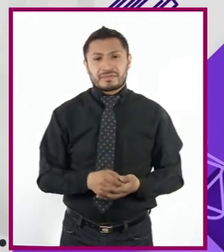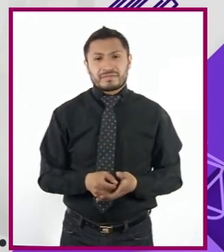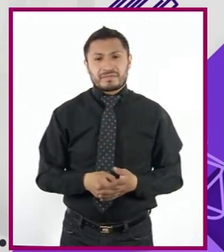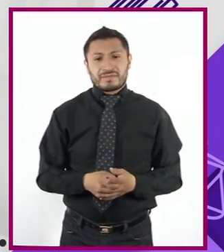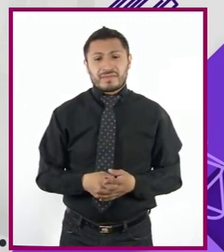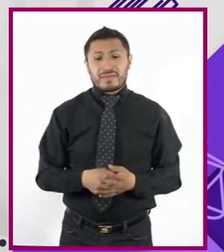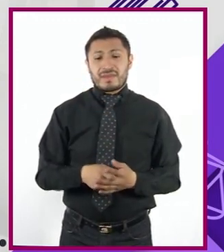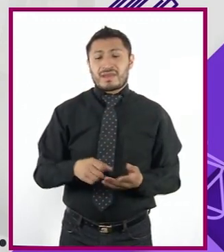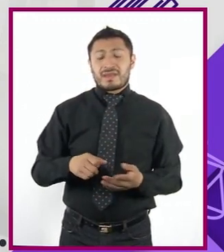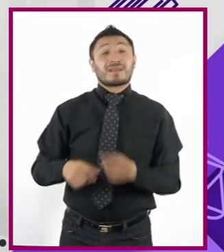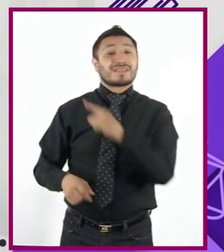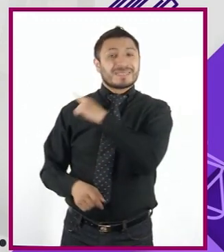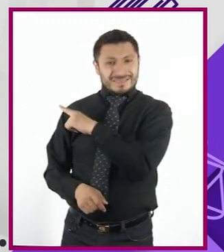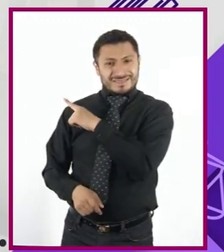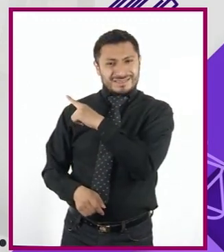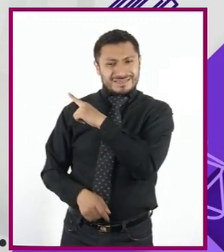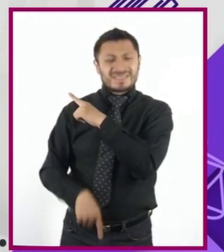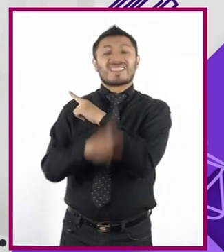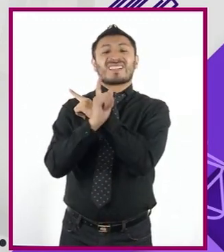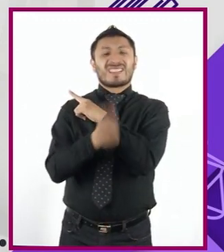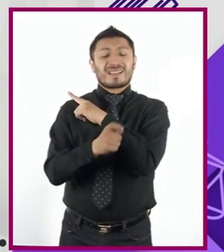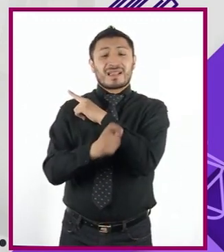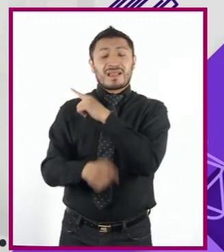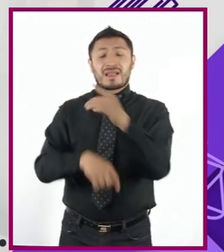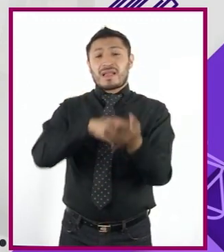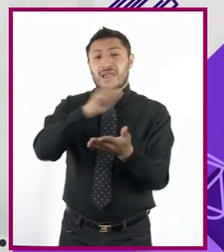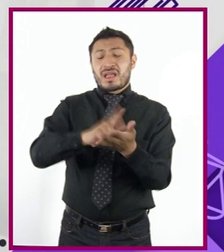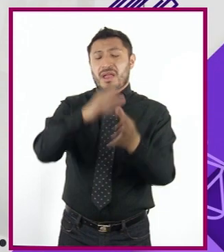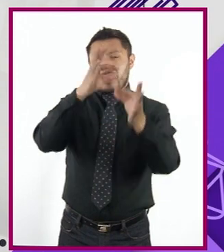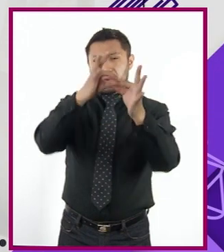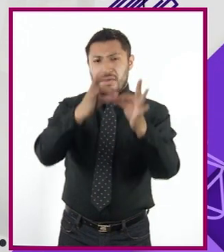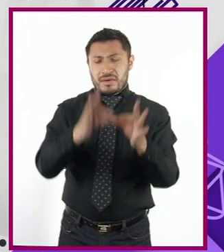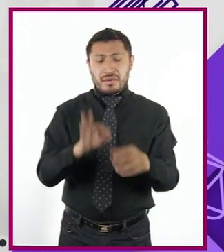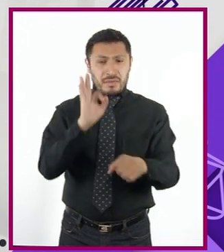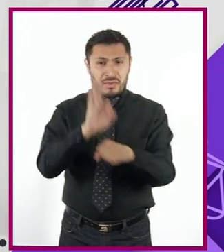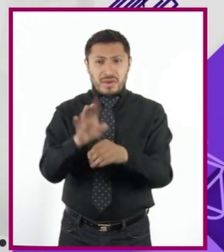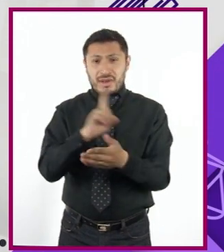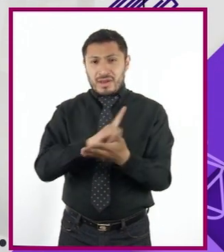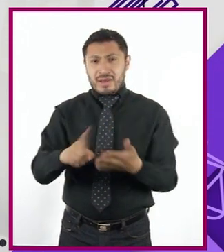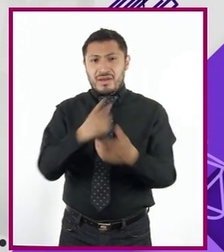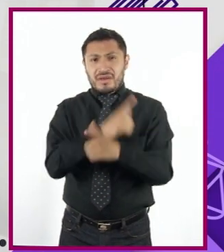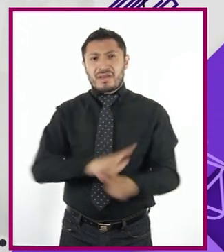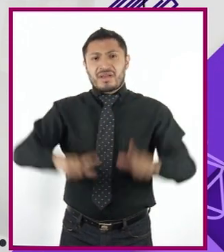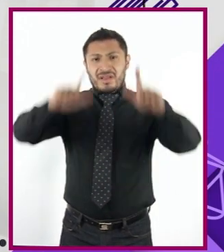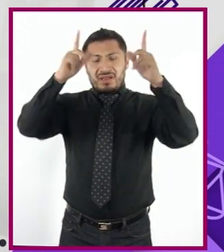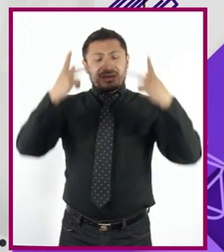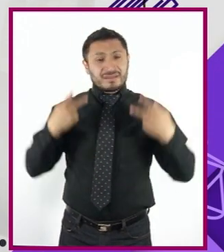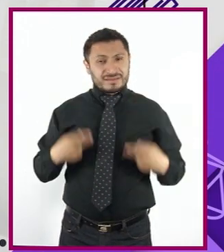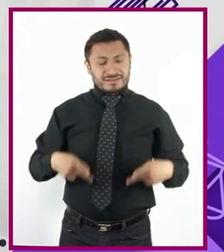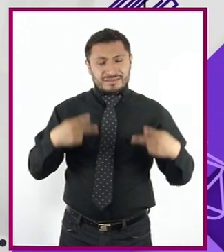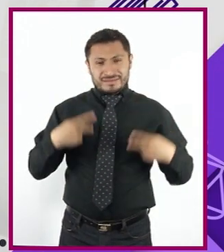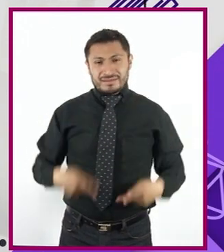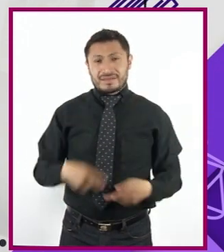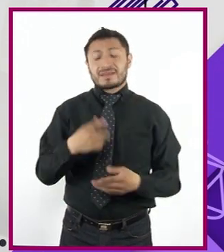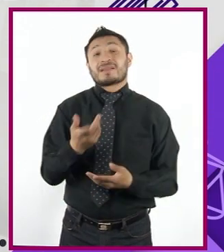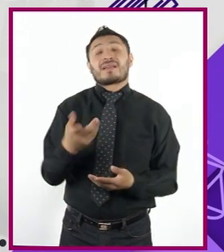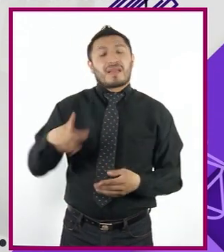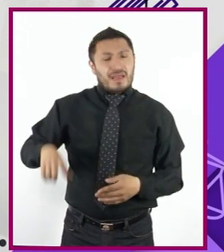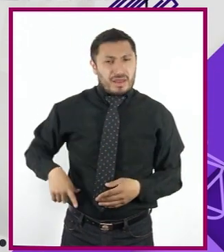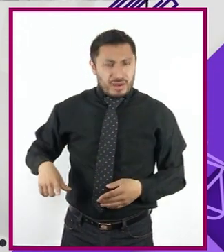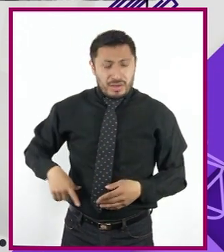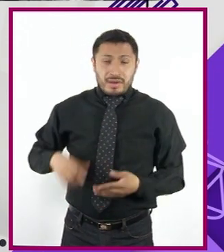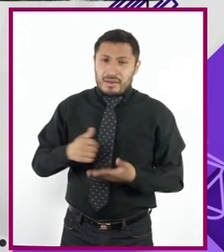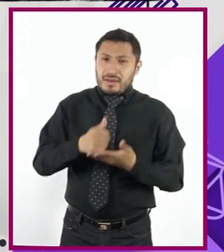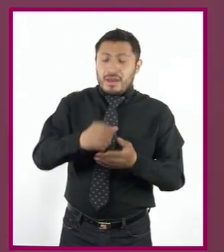el cumplimiento de la ley que protege los derechos y libertades de las y los individuos por parte del Estado